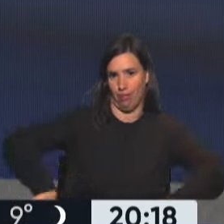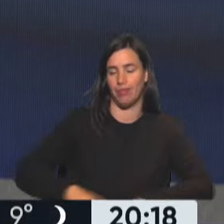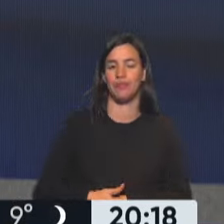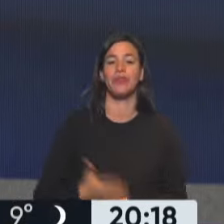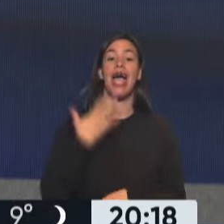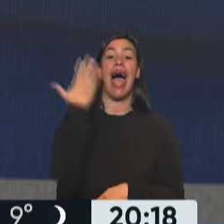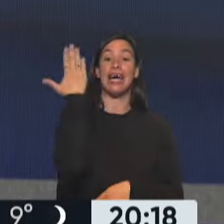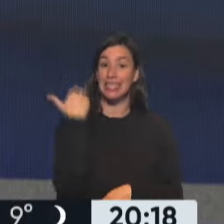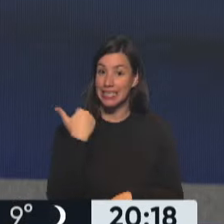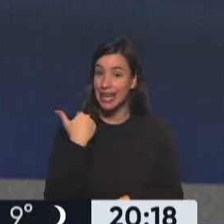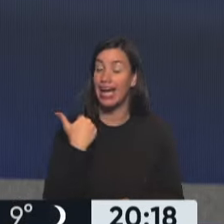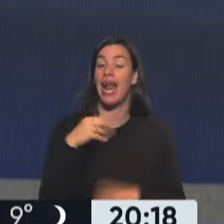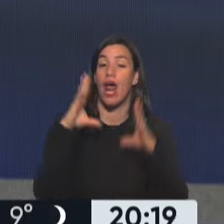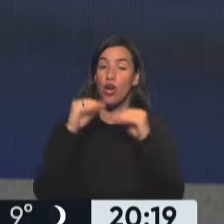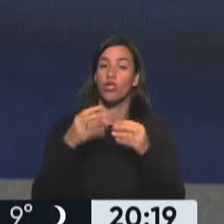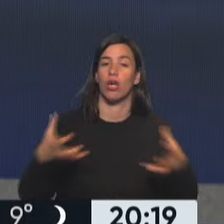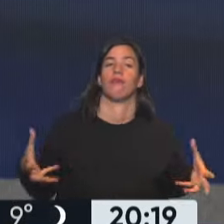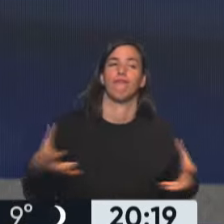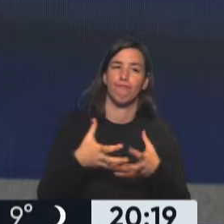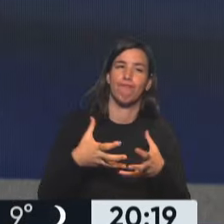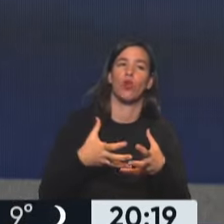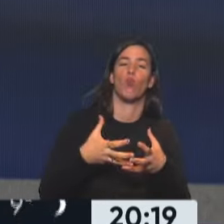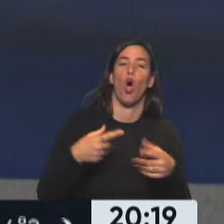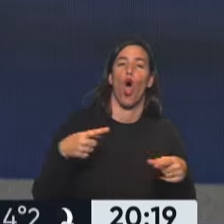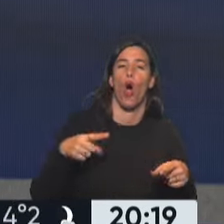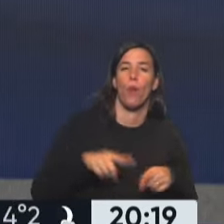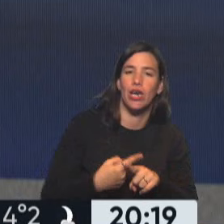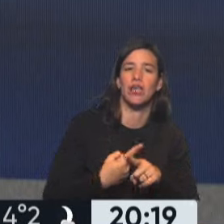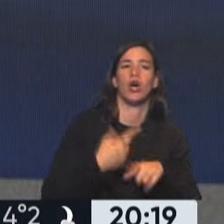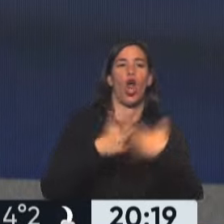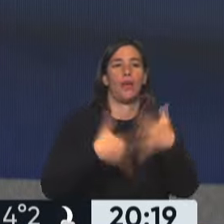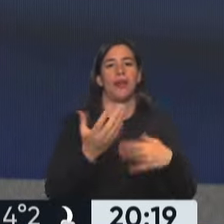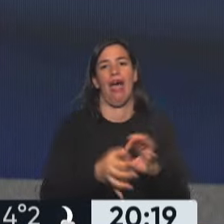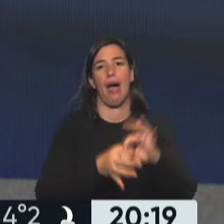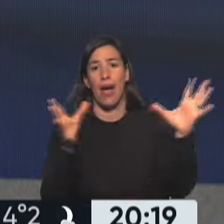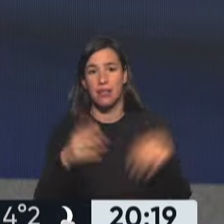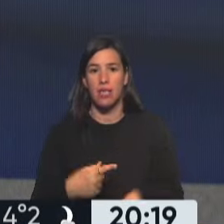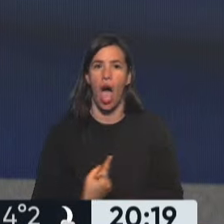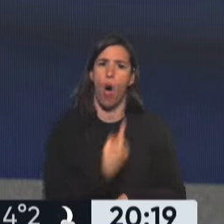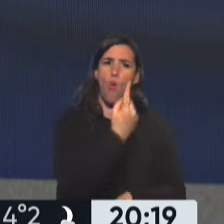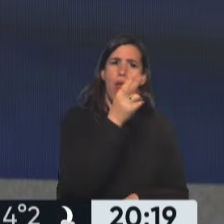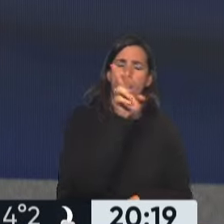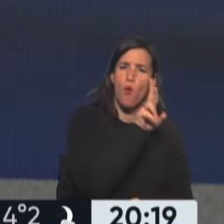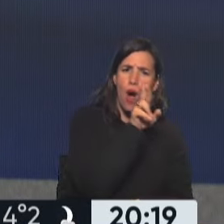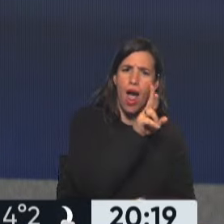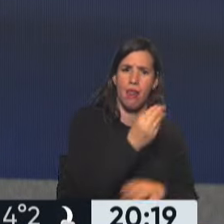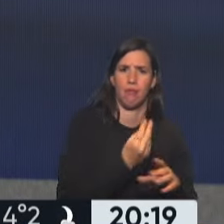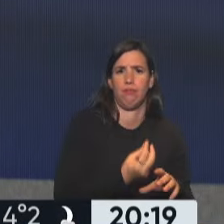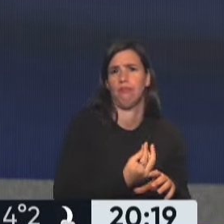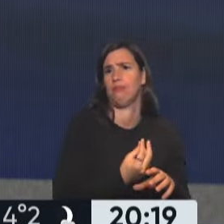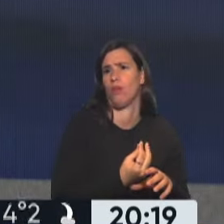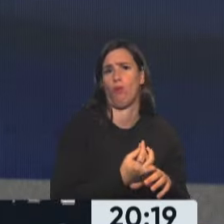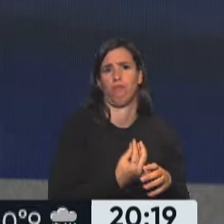de la libertad avanza una una legisladora que ya no pertenece más a ese bloque que